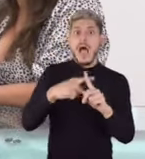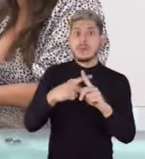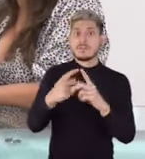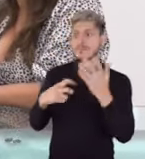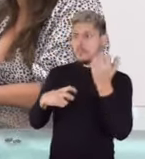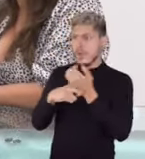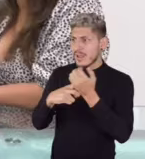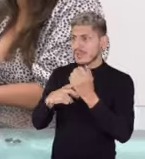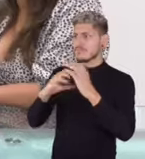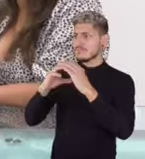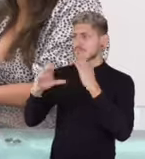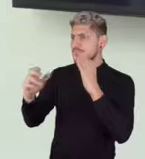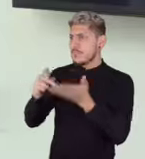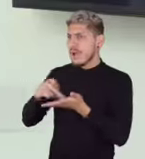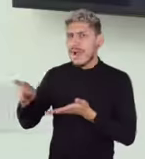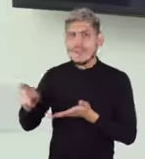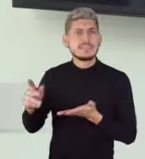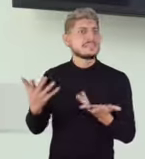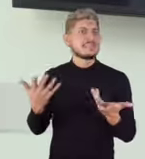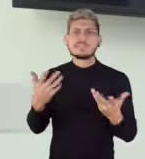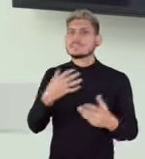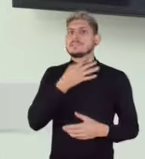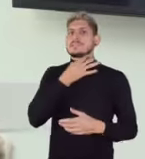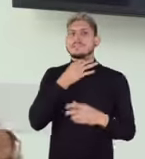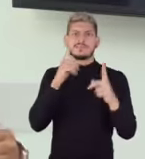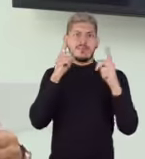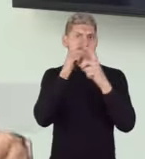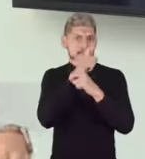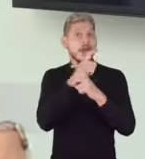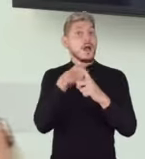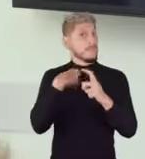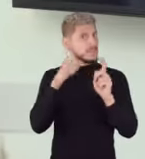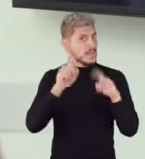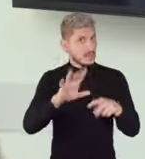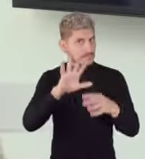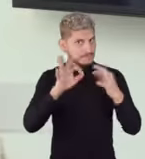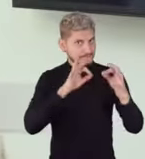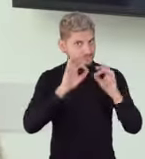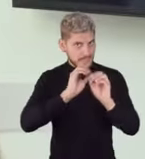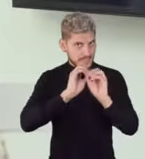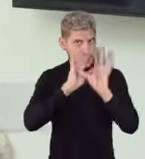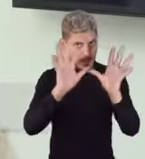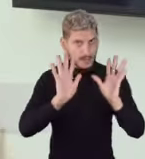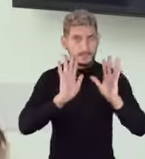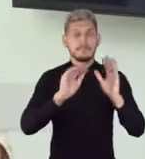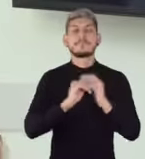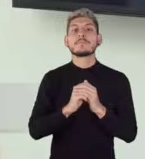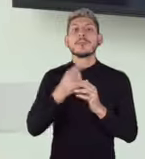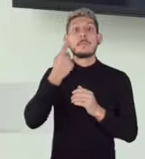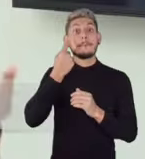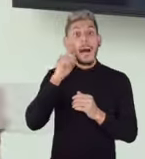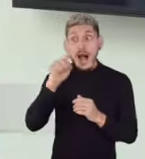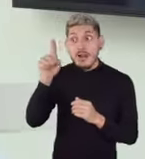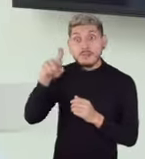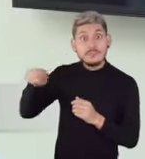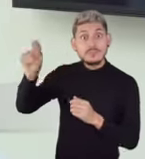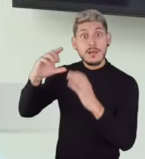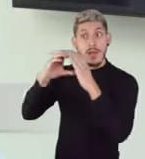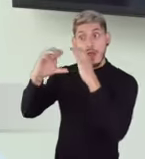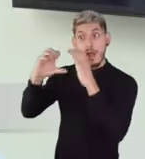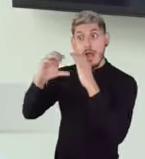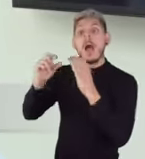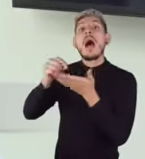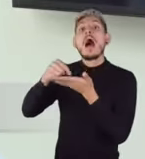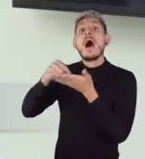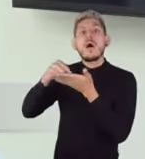cuestión muy grave que sí es importante aclarar. Para que las cooperativas sean autorizadas al alza de